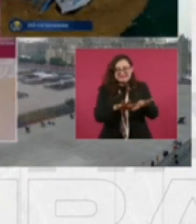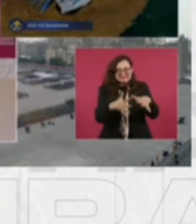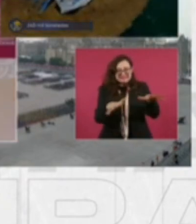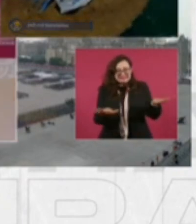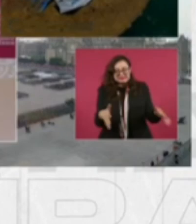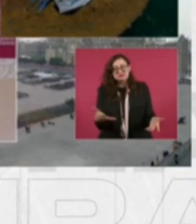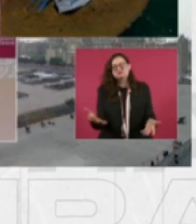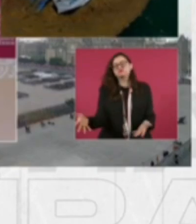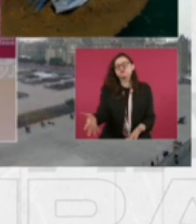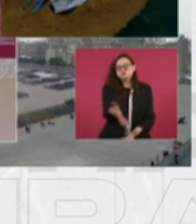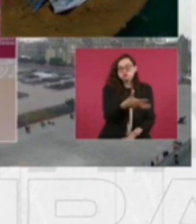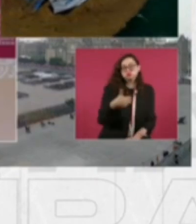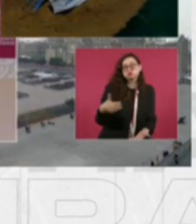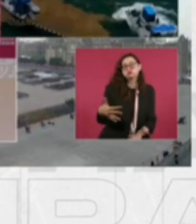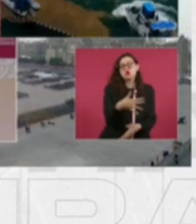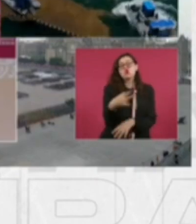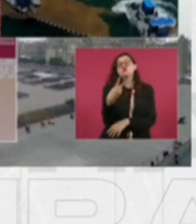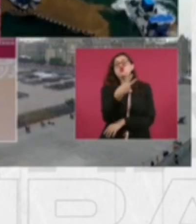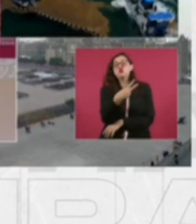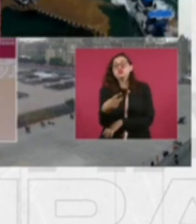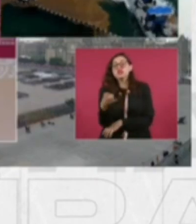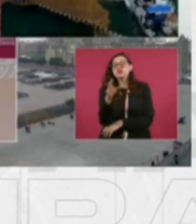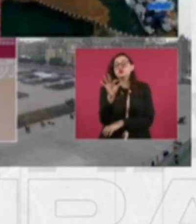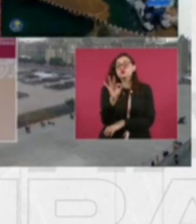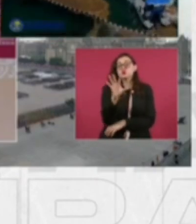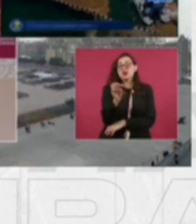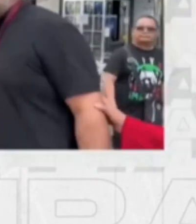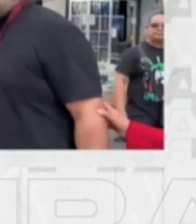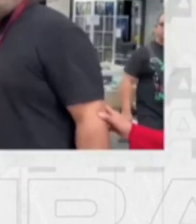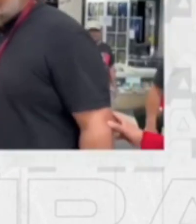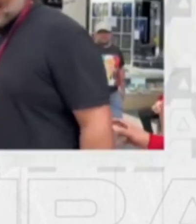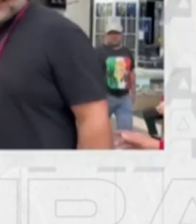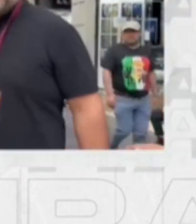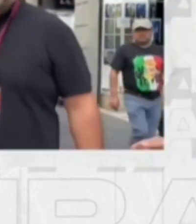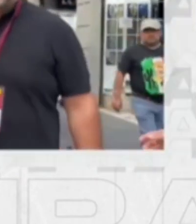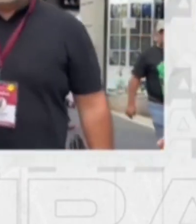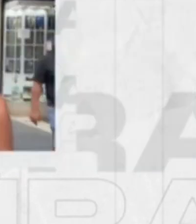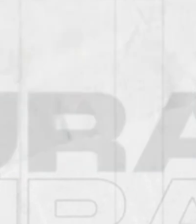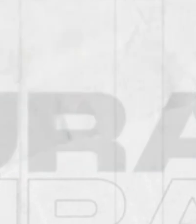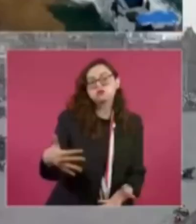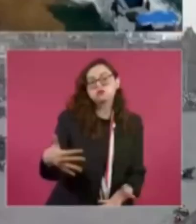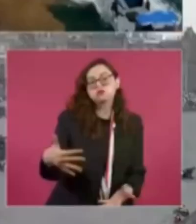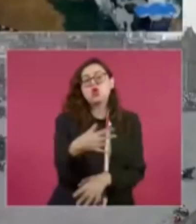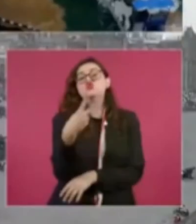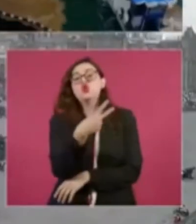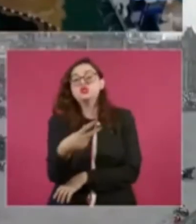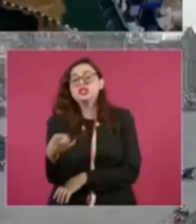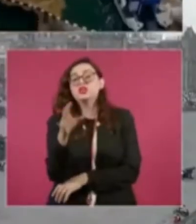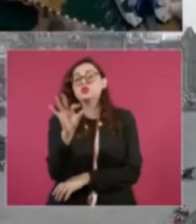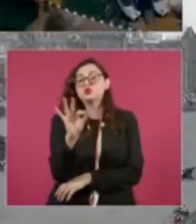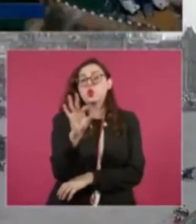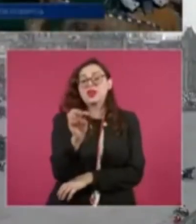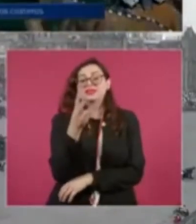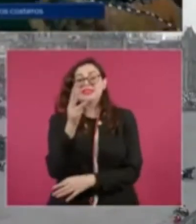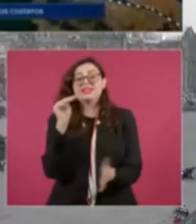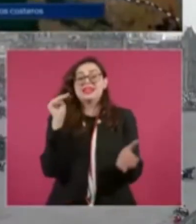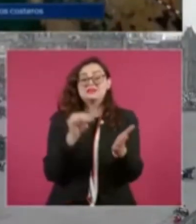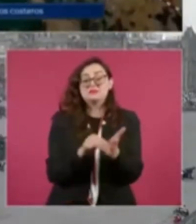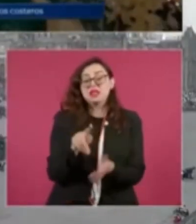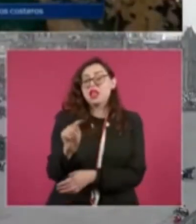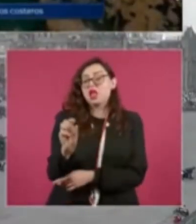anoche en las celebraciones por el grito de la independencia. Un grito sin precedentes, un grito en el que, pues